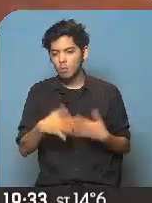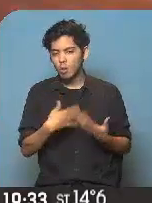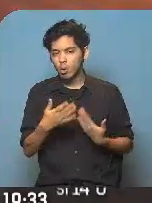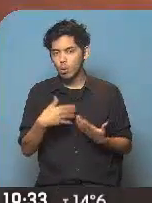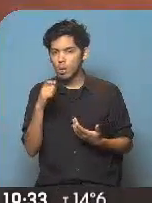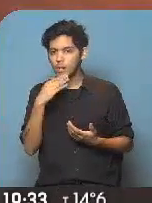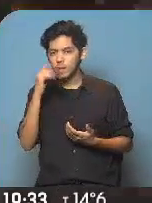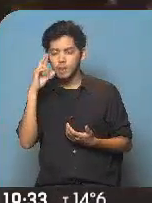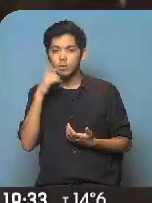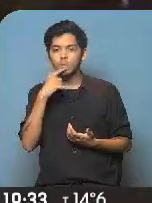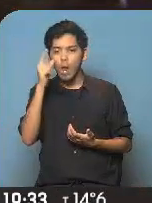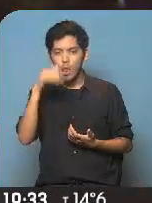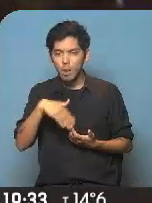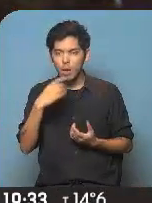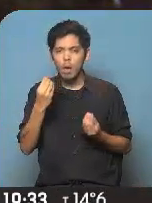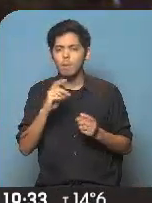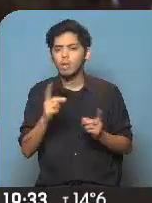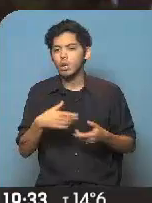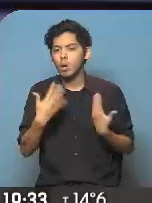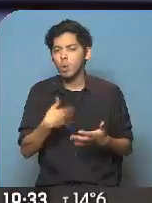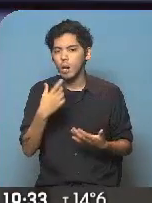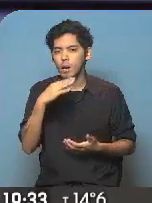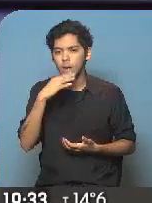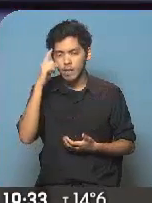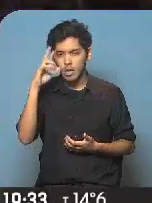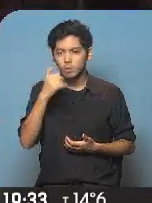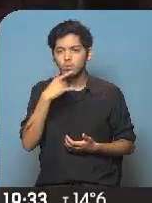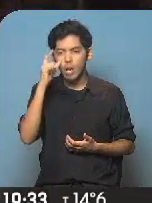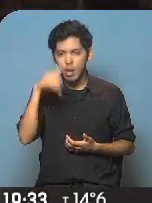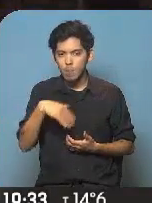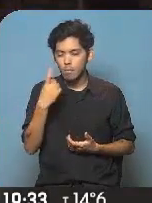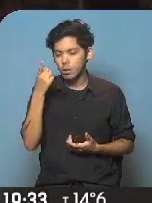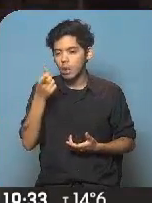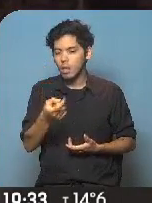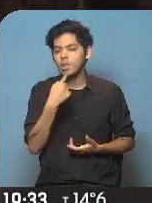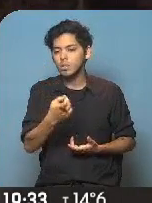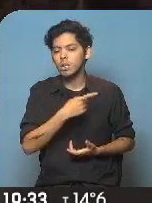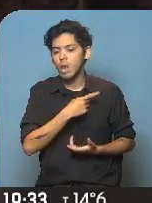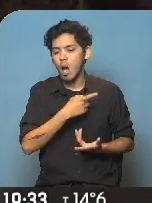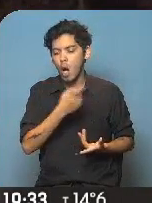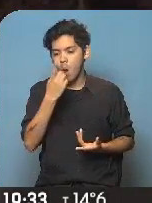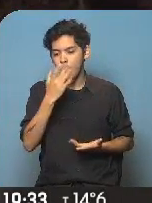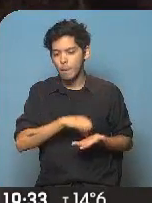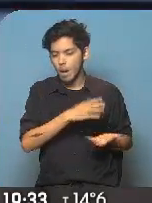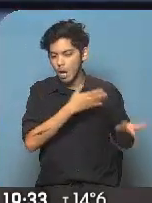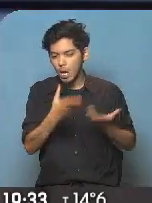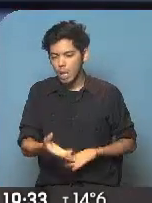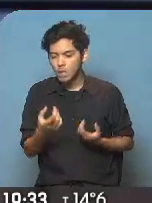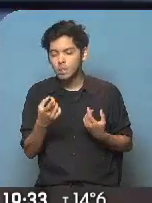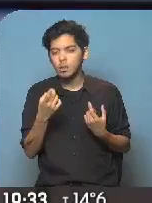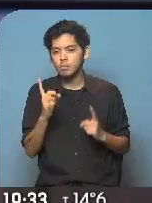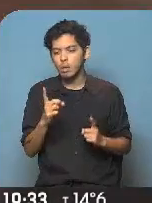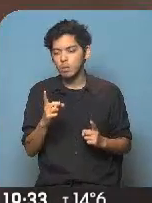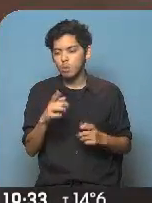una corrección. ¿Por qué no jugarlo en Jerusalén? ¿Por qué indicarle a un país anfitrión dónde jugar su partido? Si acá venía